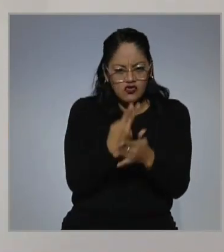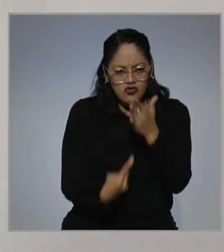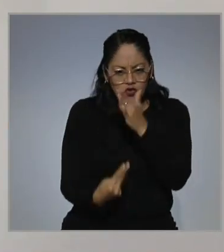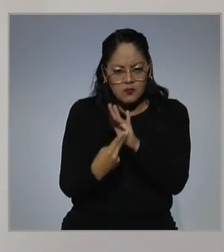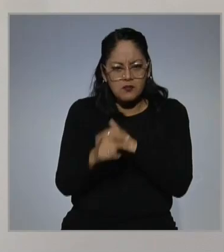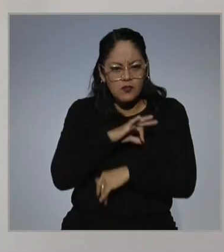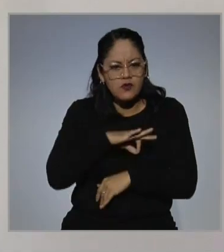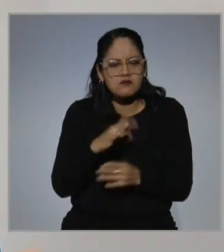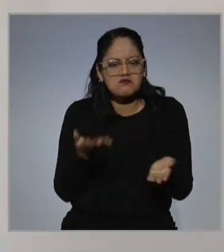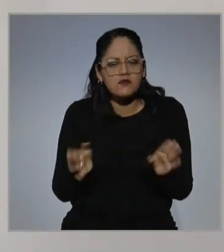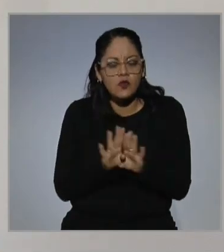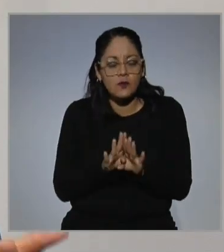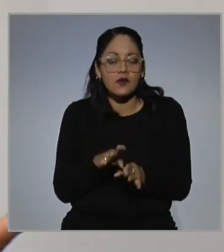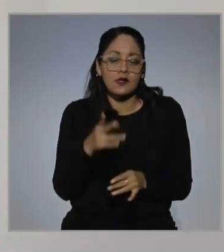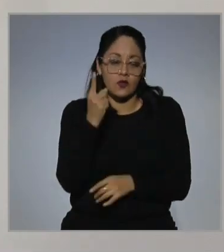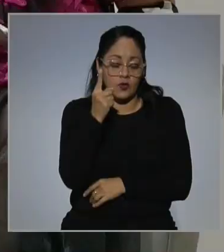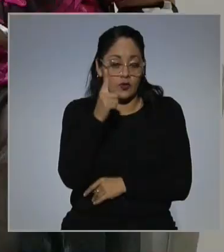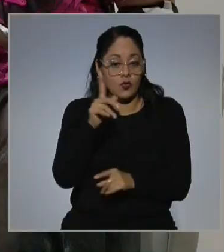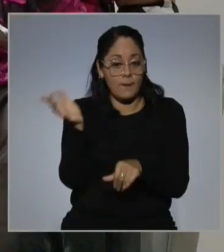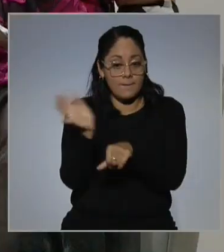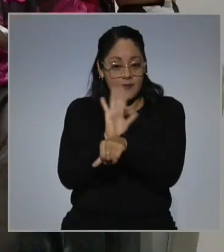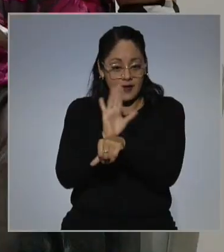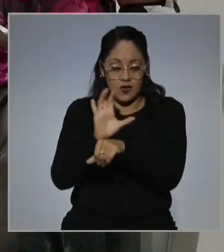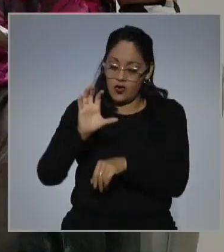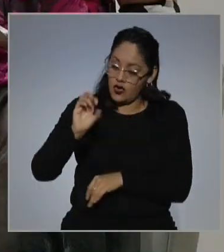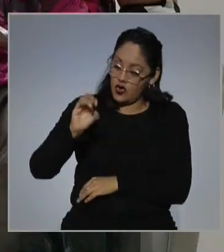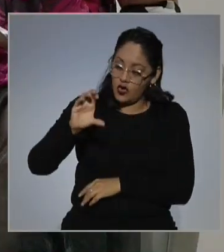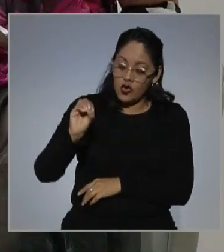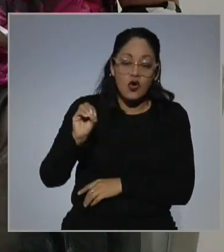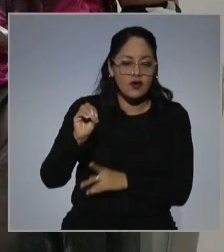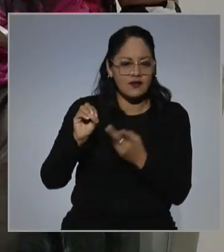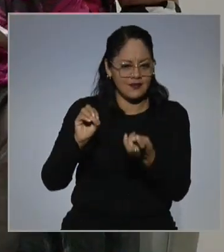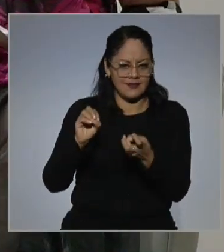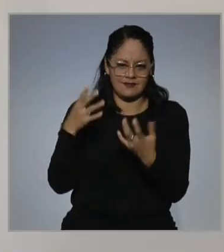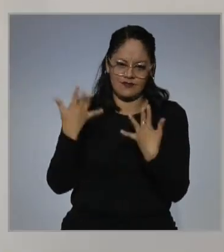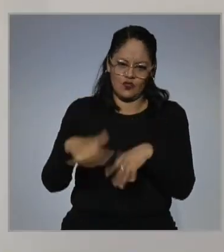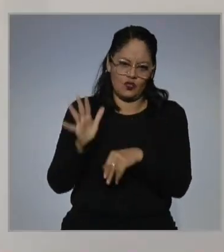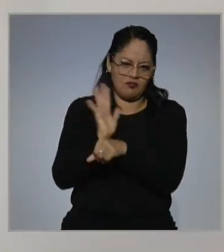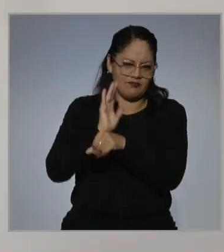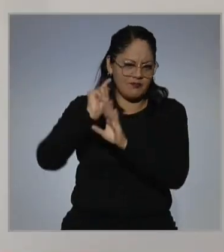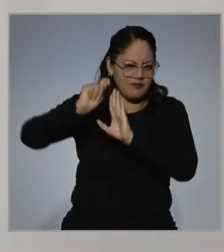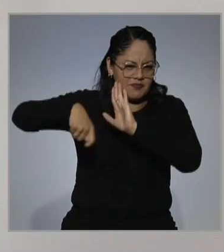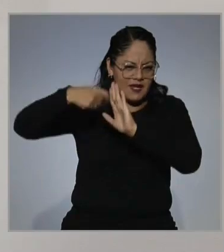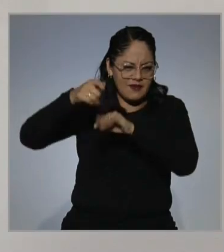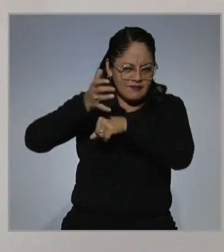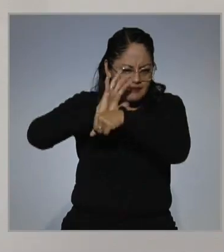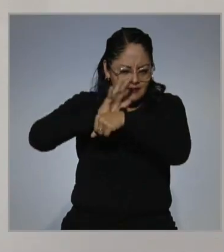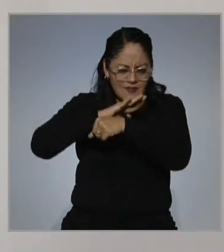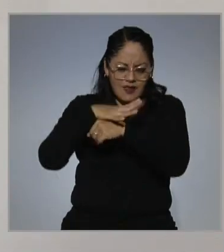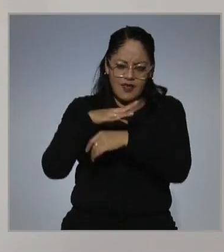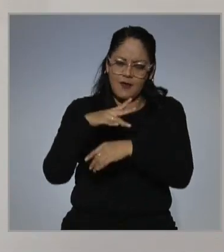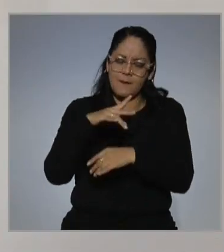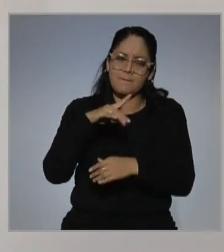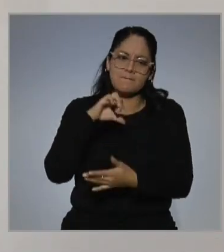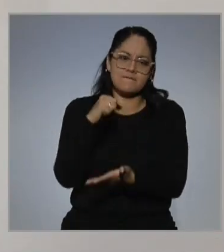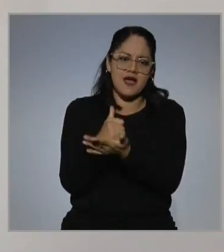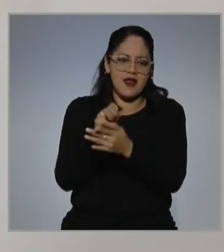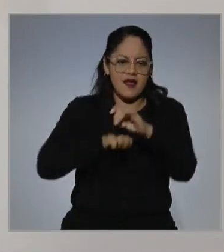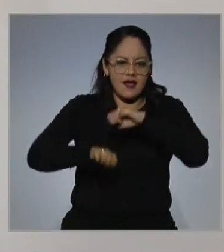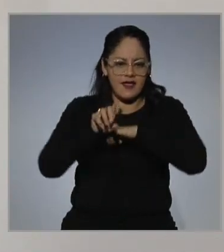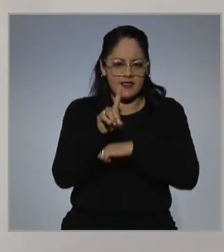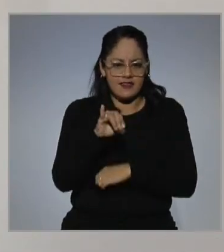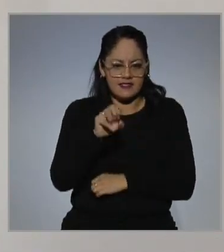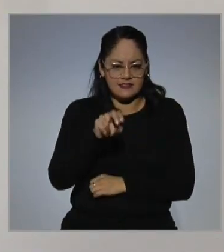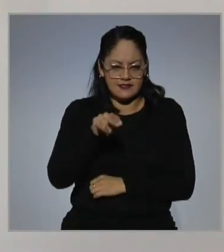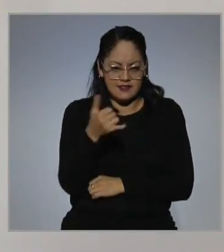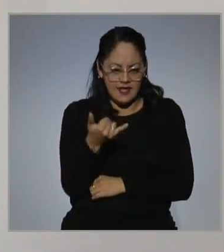por ejemplo, particularmente a la película de Coco, que realmente fue una mega producción de Disney, en mi caso, como mexicano,